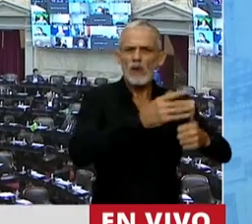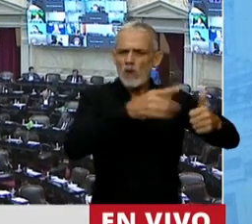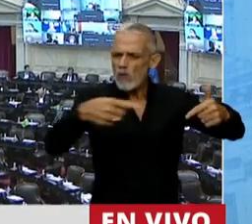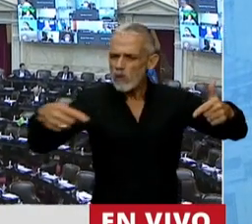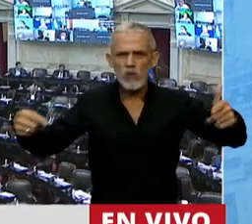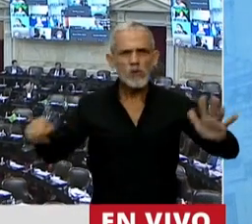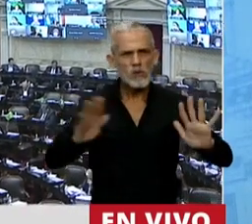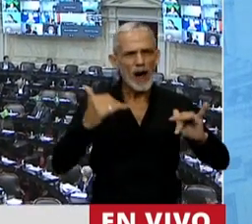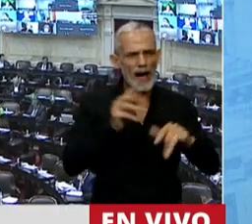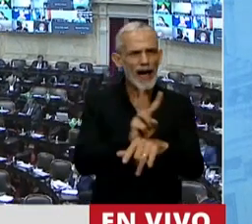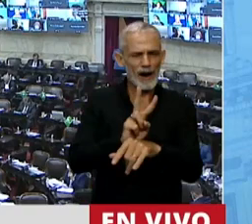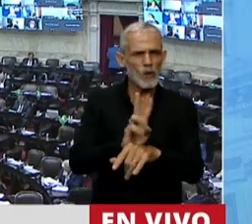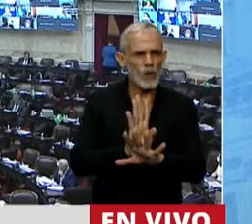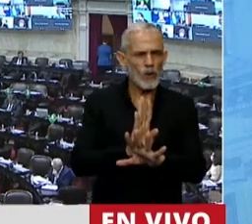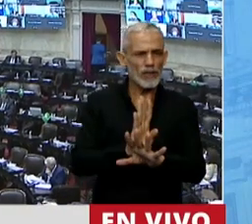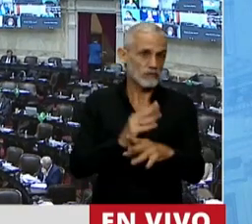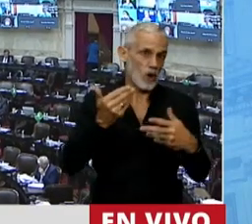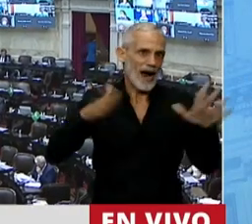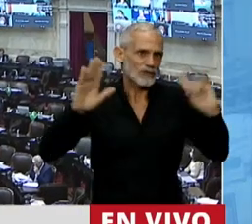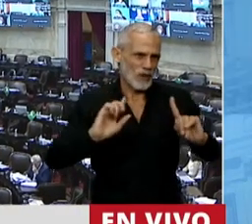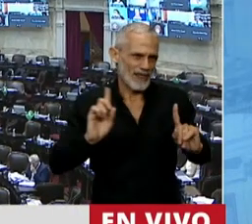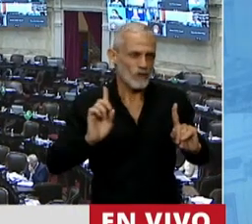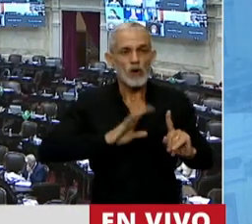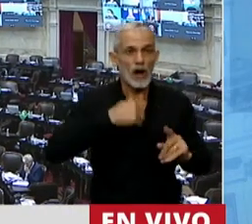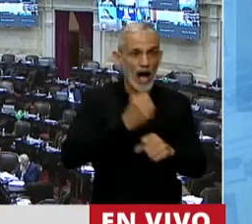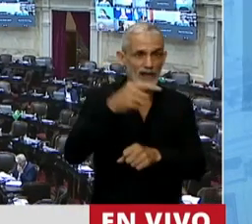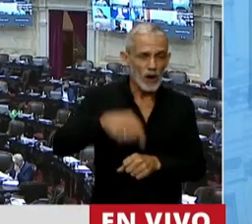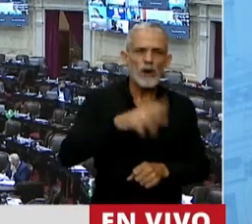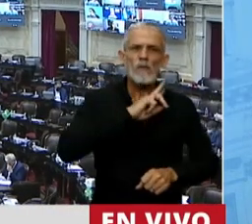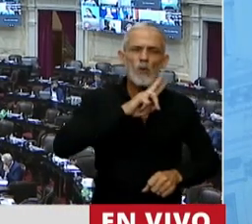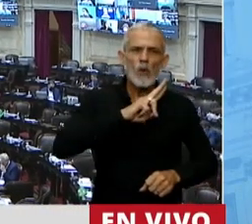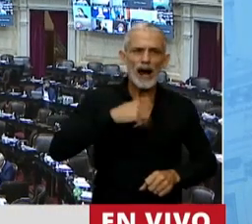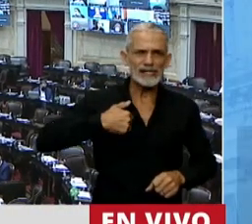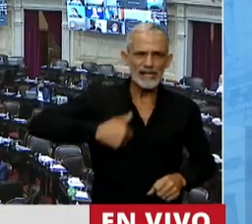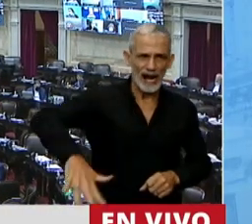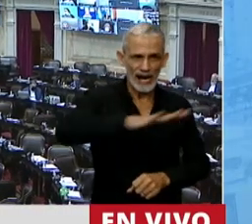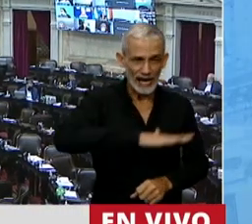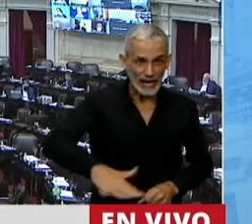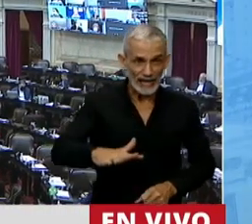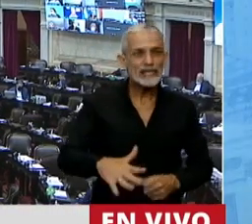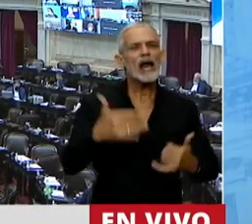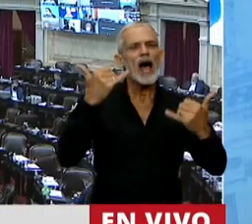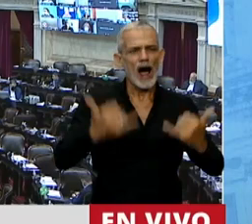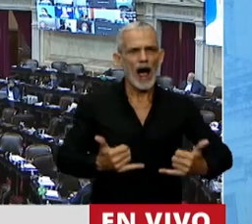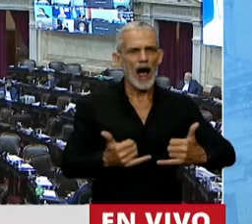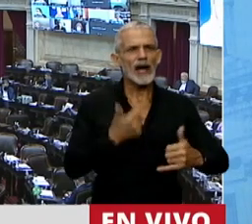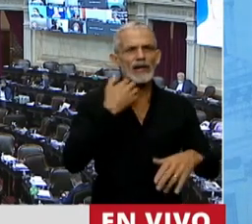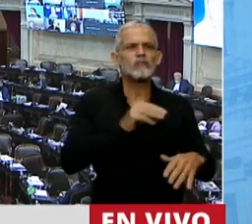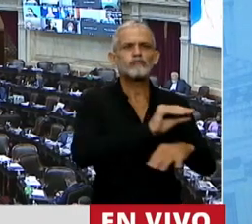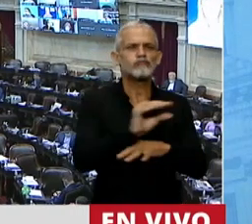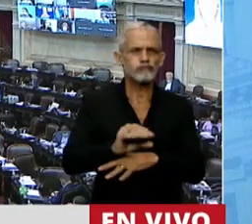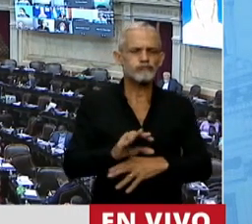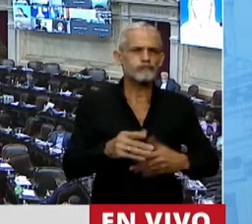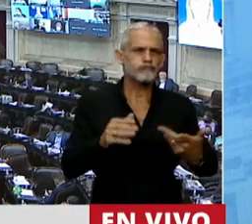formas. No es casualidad que al día de hoy las mujeres de nuestro país cuenten con la asignación por